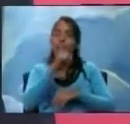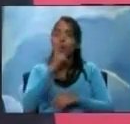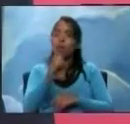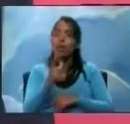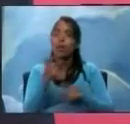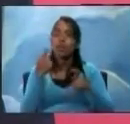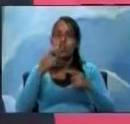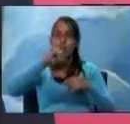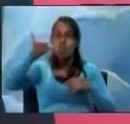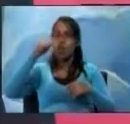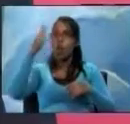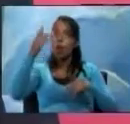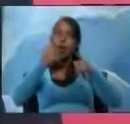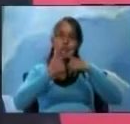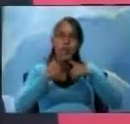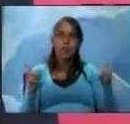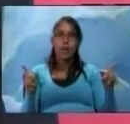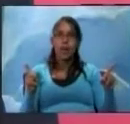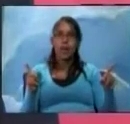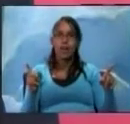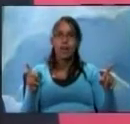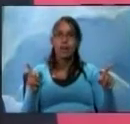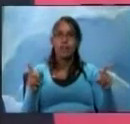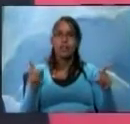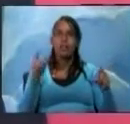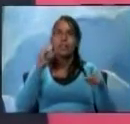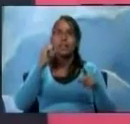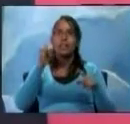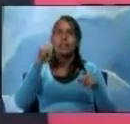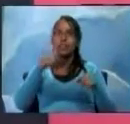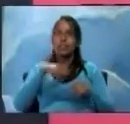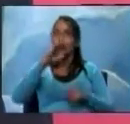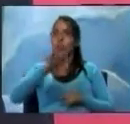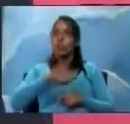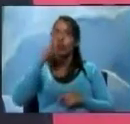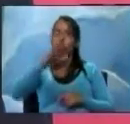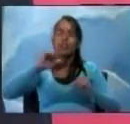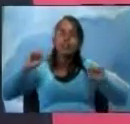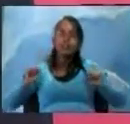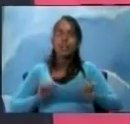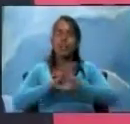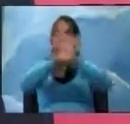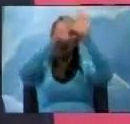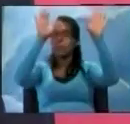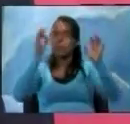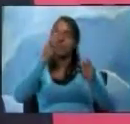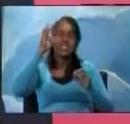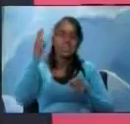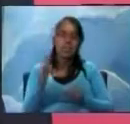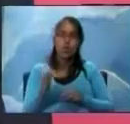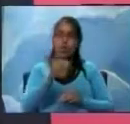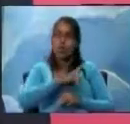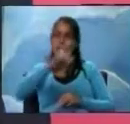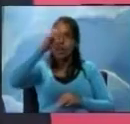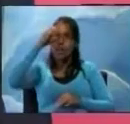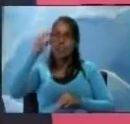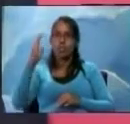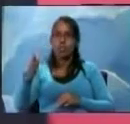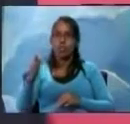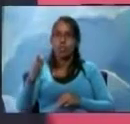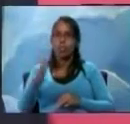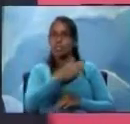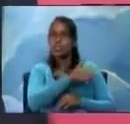mal Jehová lo va a librar. Y yo puedo estar claramente seguro de que